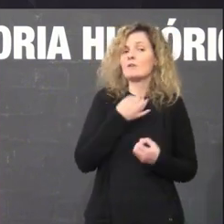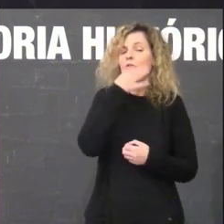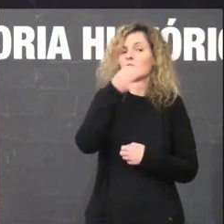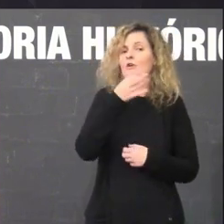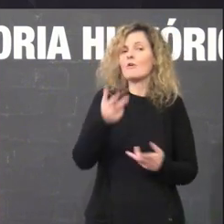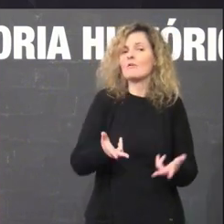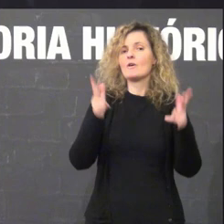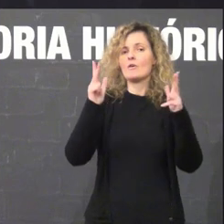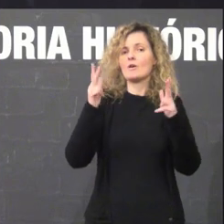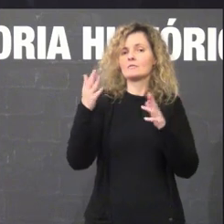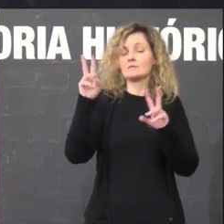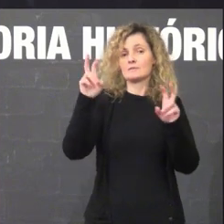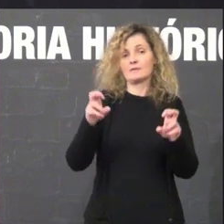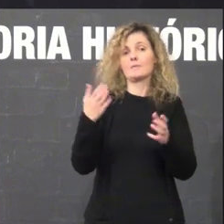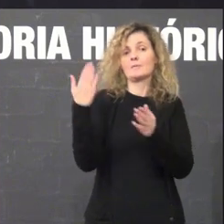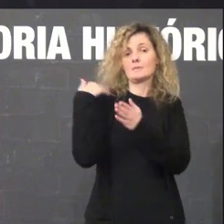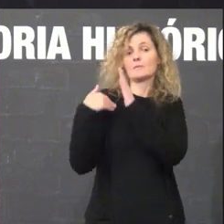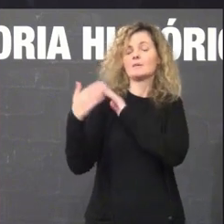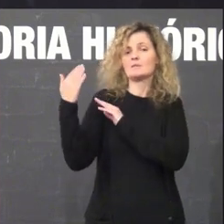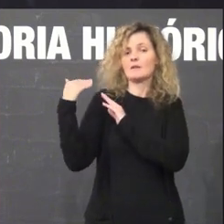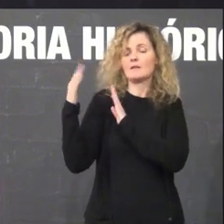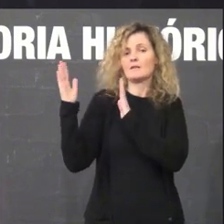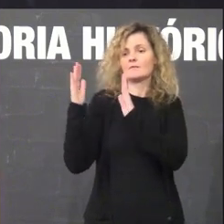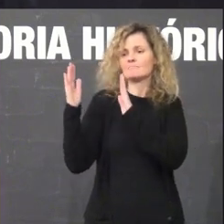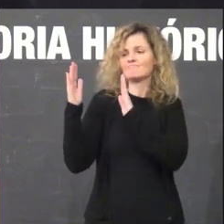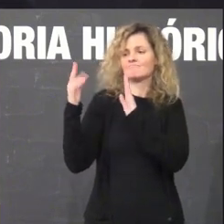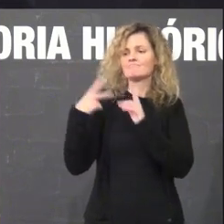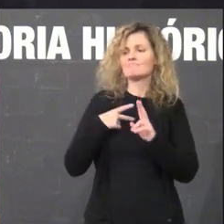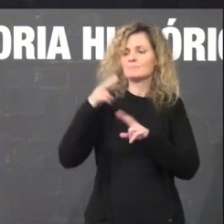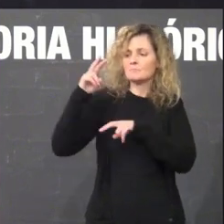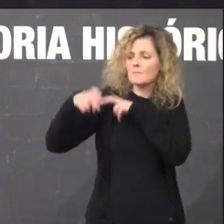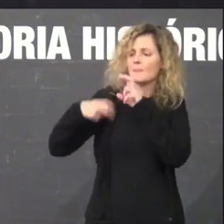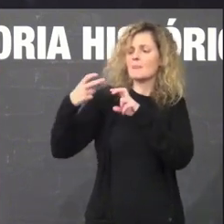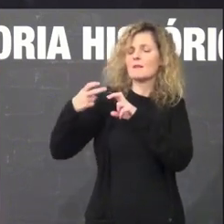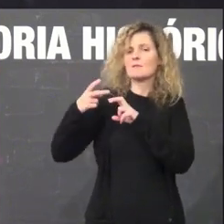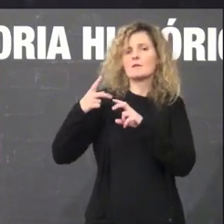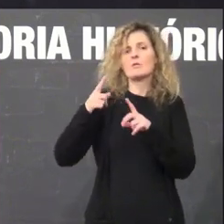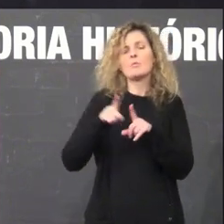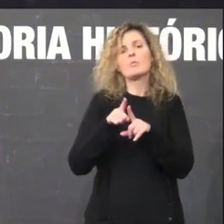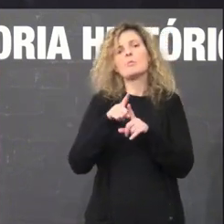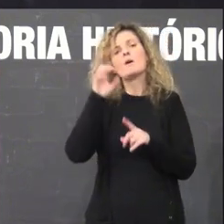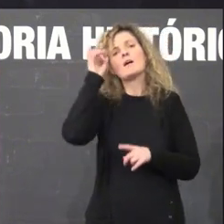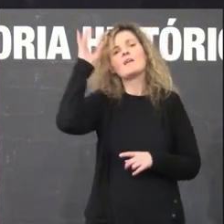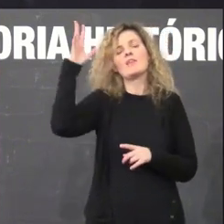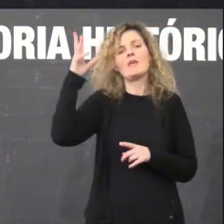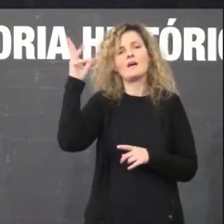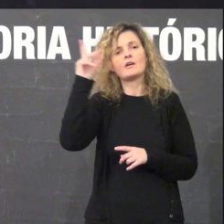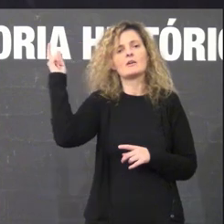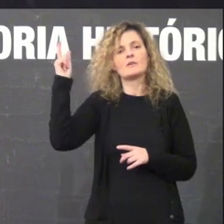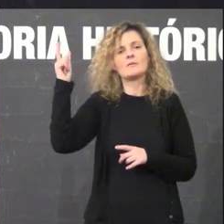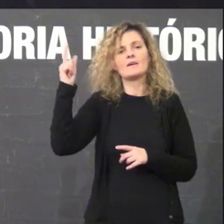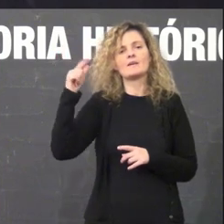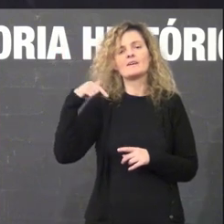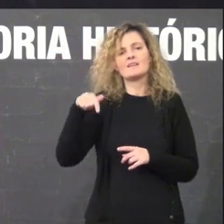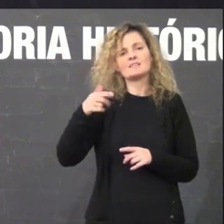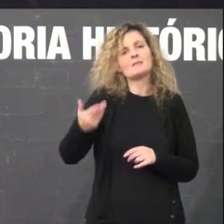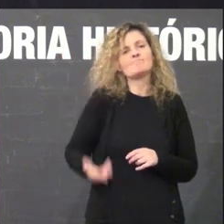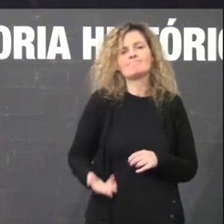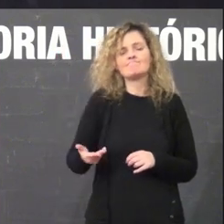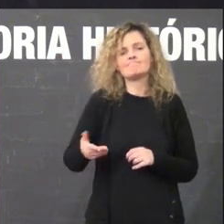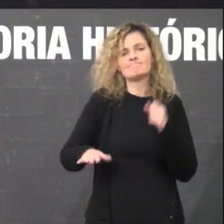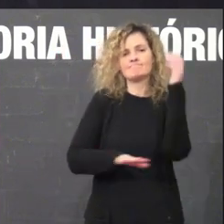democrático sobre el pasado que rehabilite que recupere esas ideas robadas es la clave para